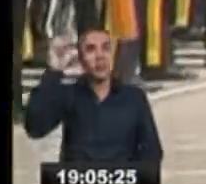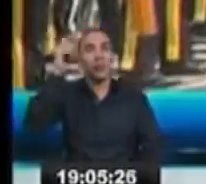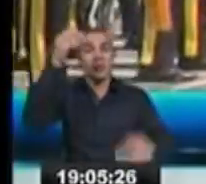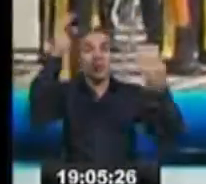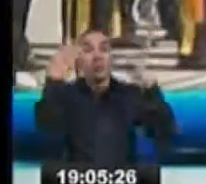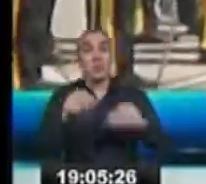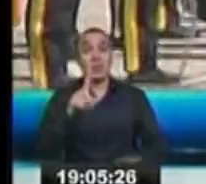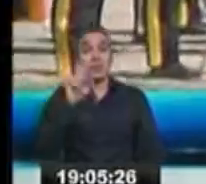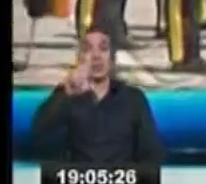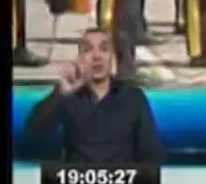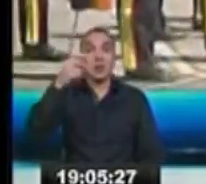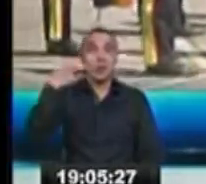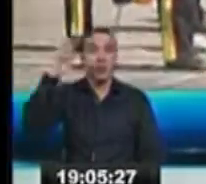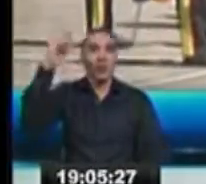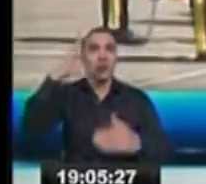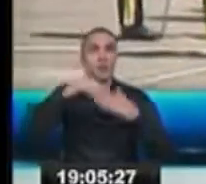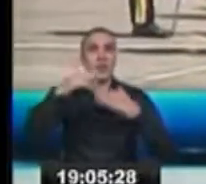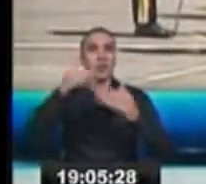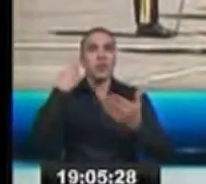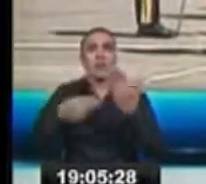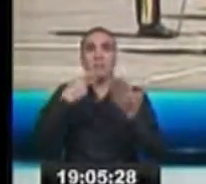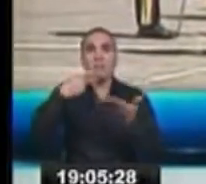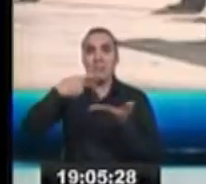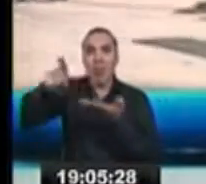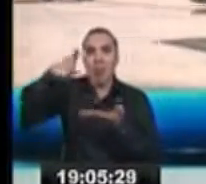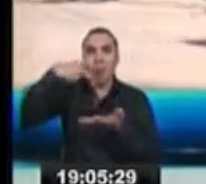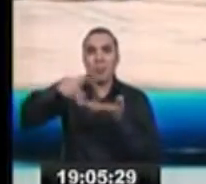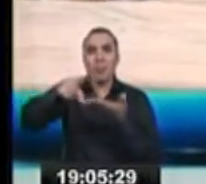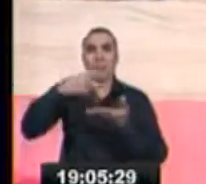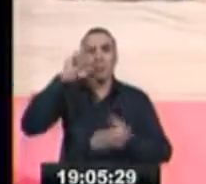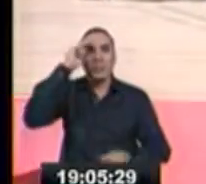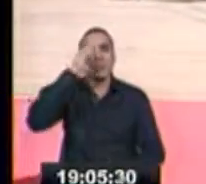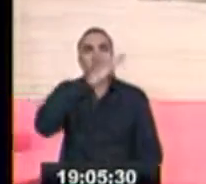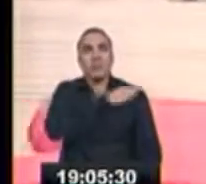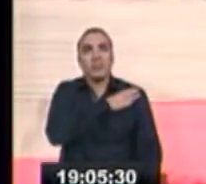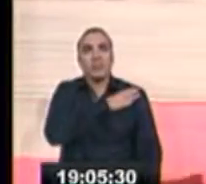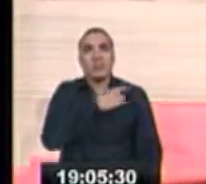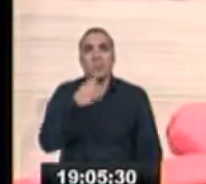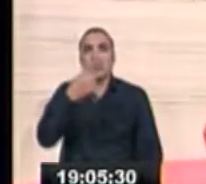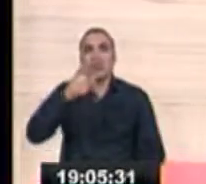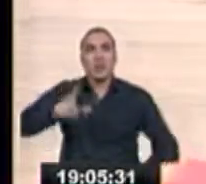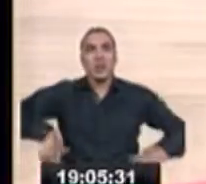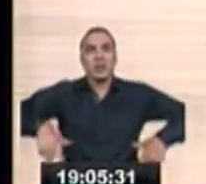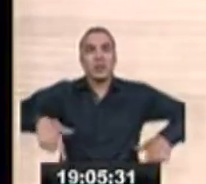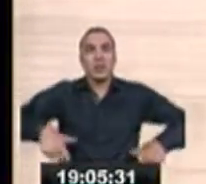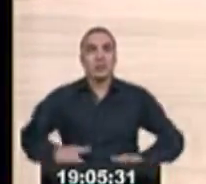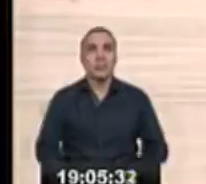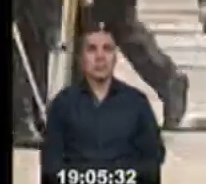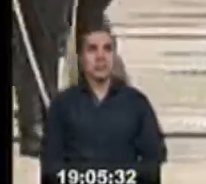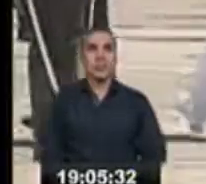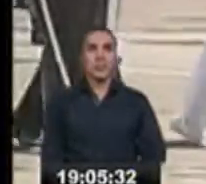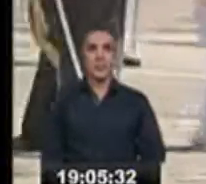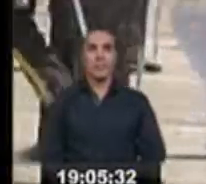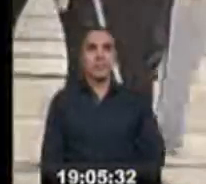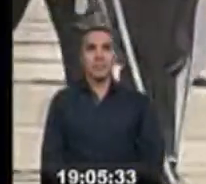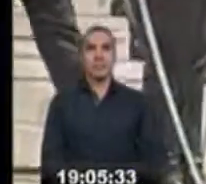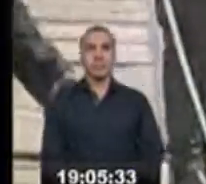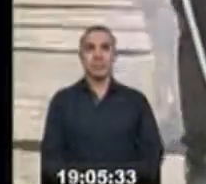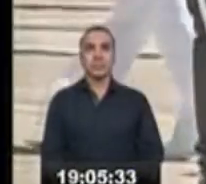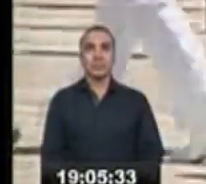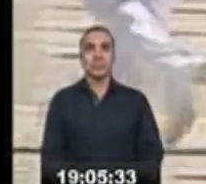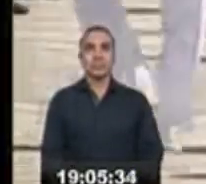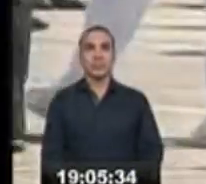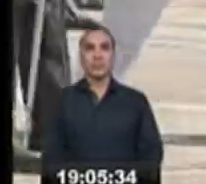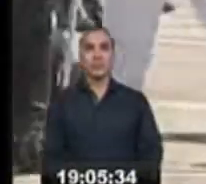son 130 millones de dólares los que se han entregado a las Fuerzas Armadas, aseguró Moreno. Fabiola Santana, TC Televisión.